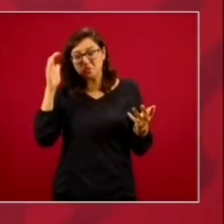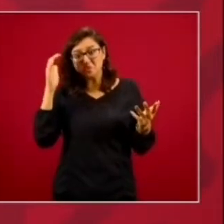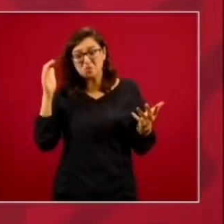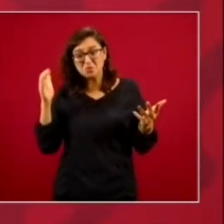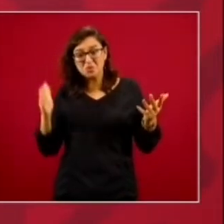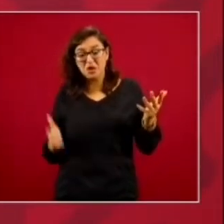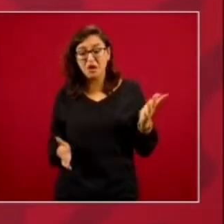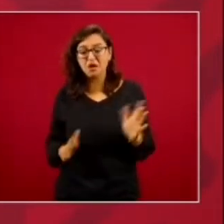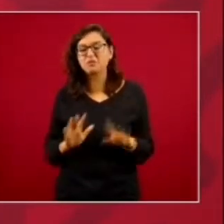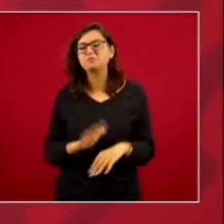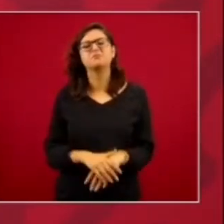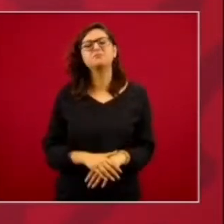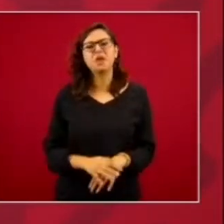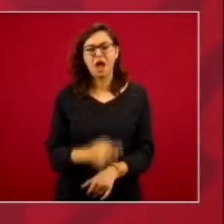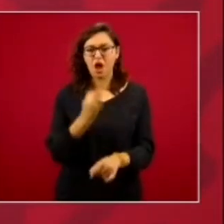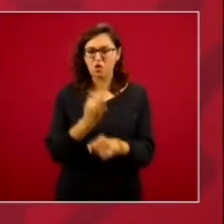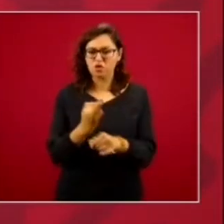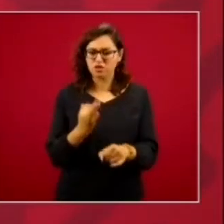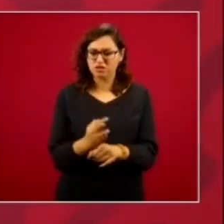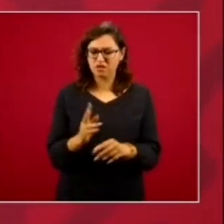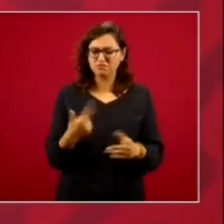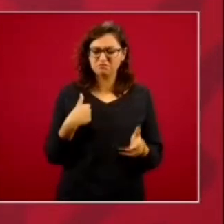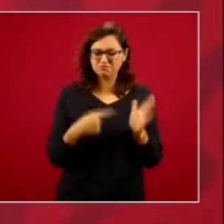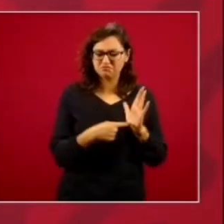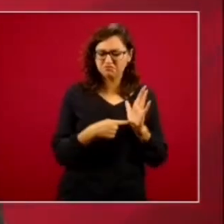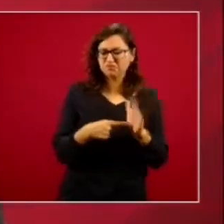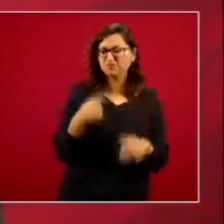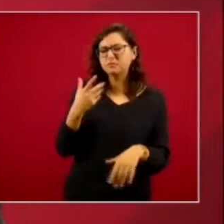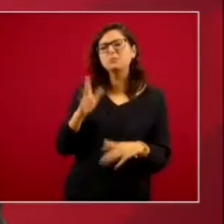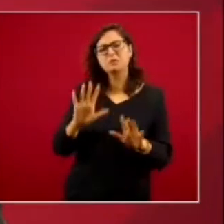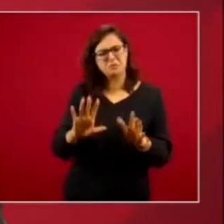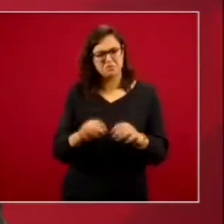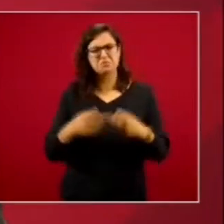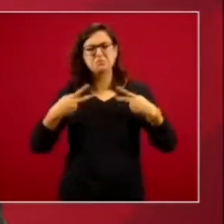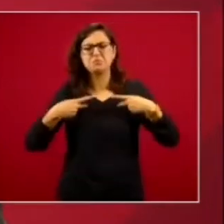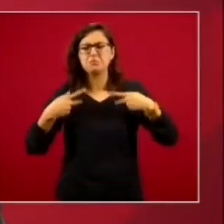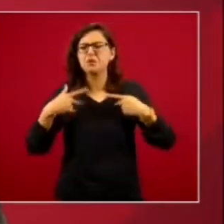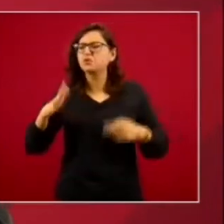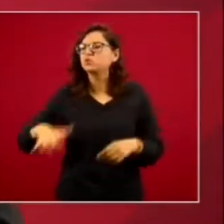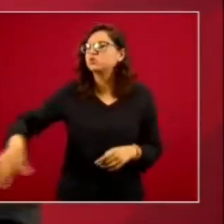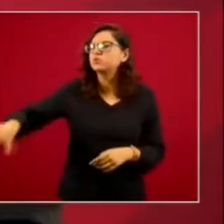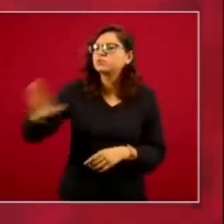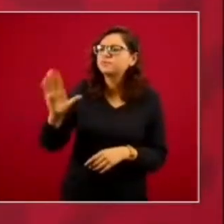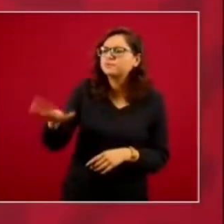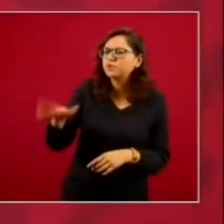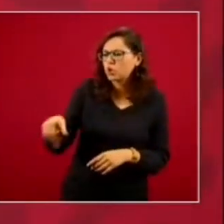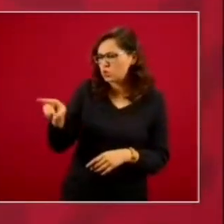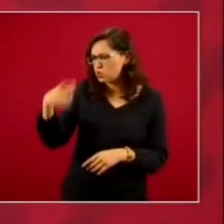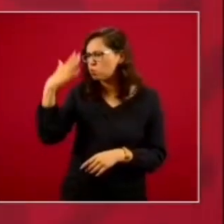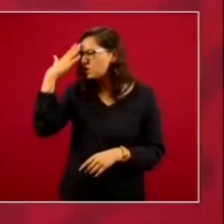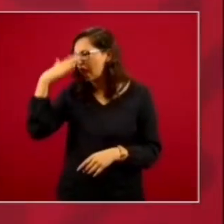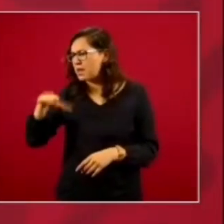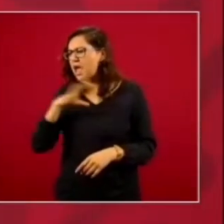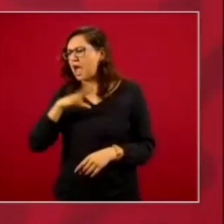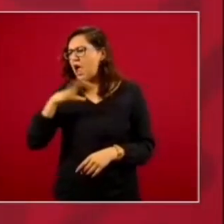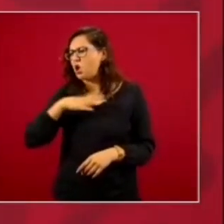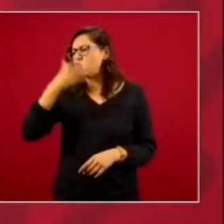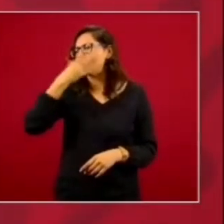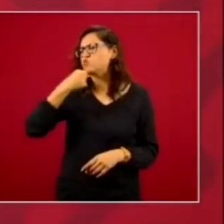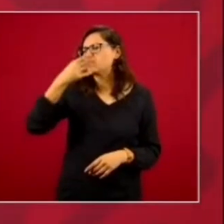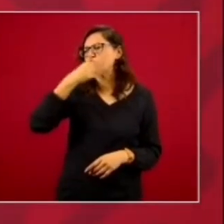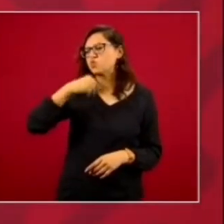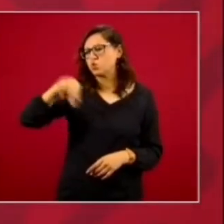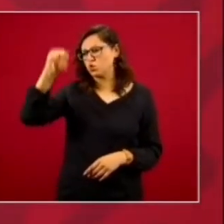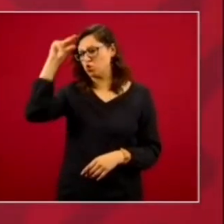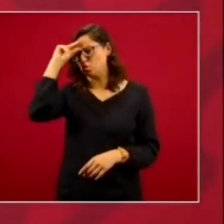si le preguntamos a la gente, ¿sabías de que existe un intelectual llamado